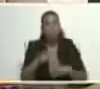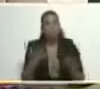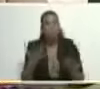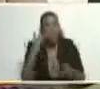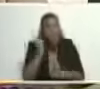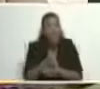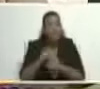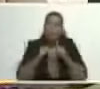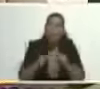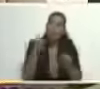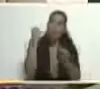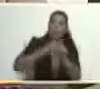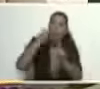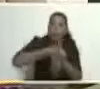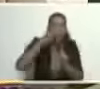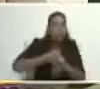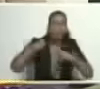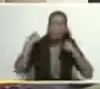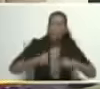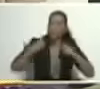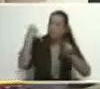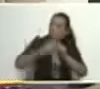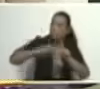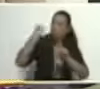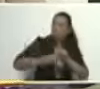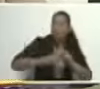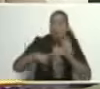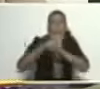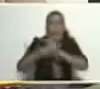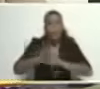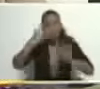debes continuar luchando.